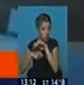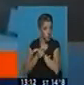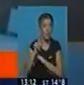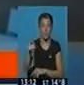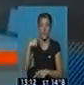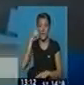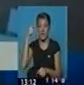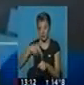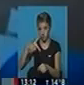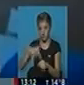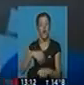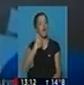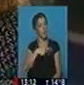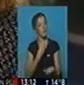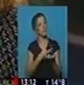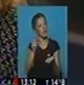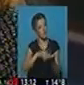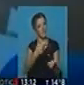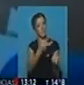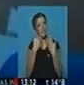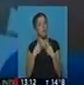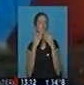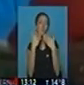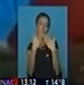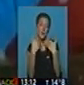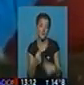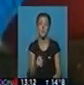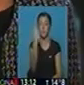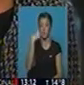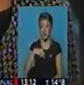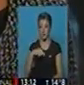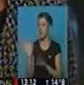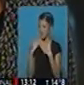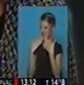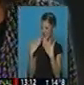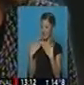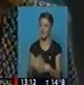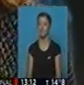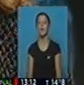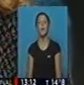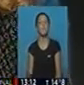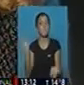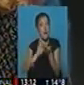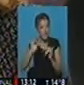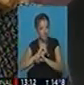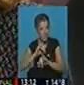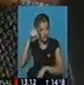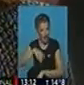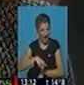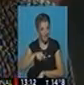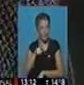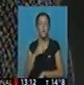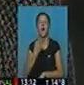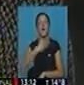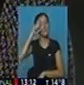va a seguir siendo uno de los grandes temas. Te agradecemos mucho, Pablo Stefanoni, una vez más con nosotros. Gracias. Tenemos muchísimo todavía en este programa. Hola,